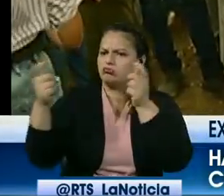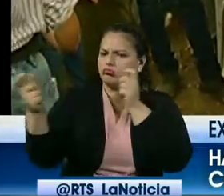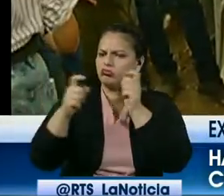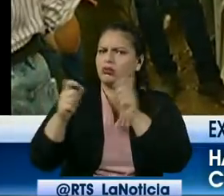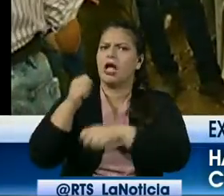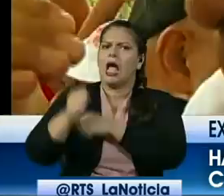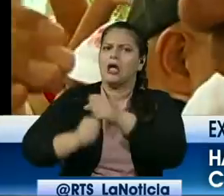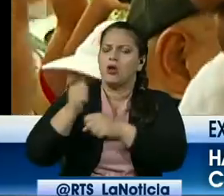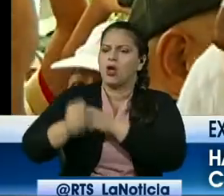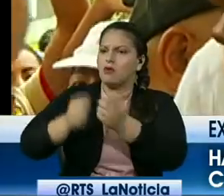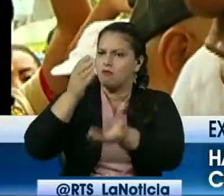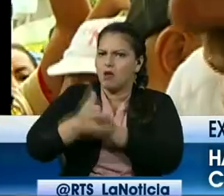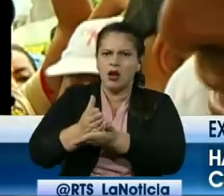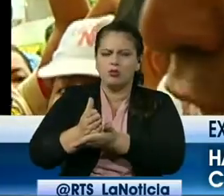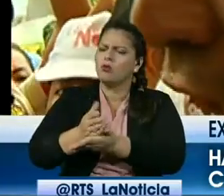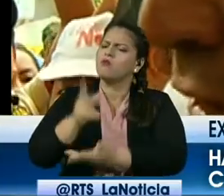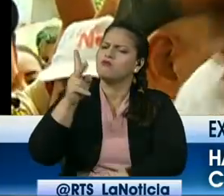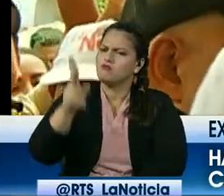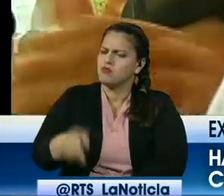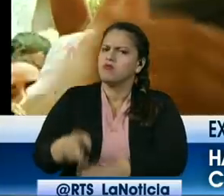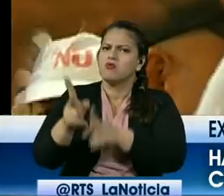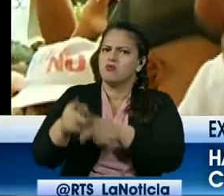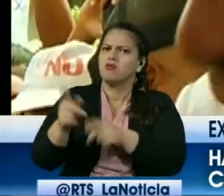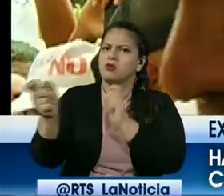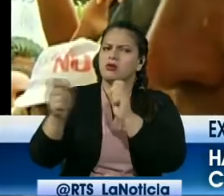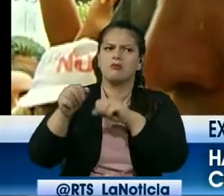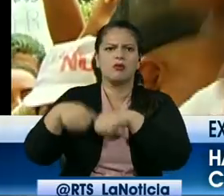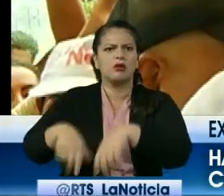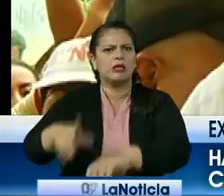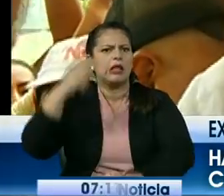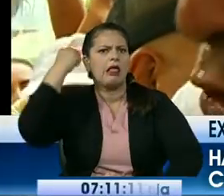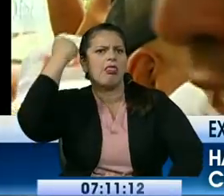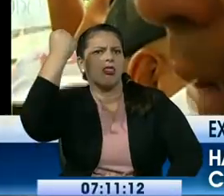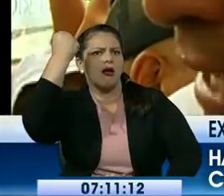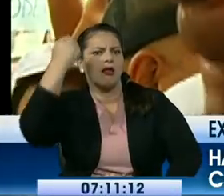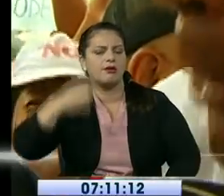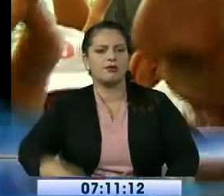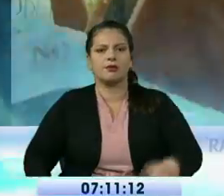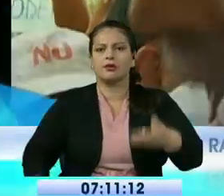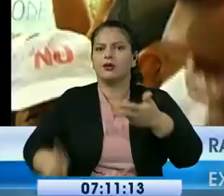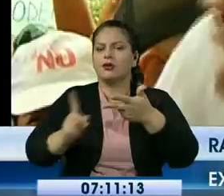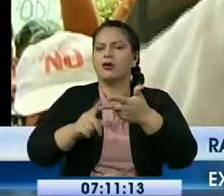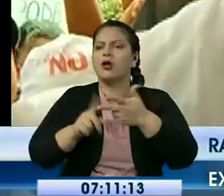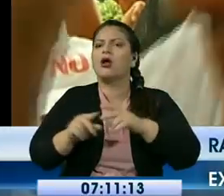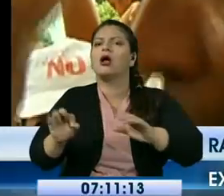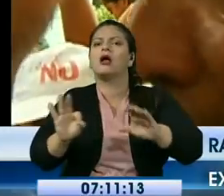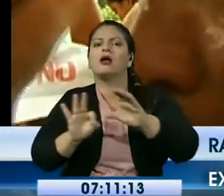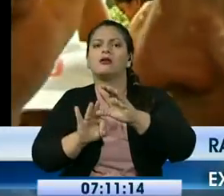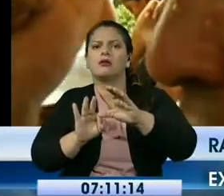Que estás haciendo votar por un consejo transitorio que va a ser represado exclusivamente por delegados,